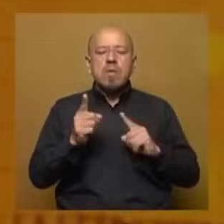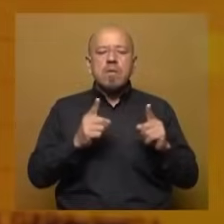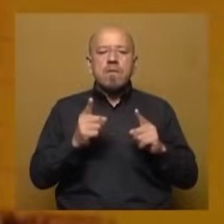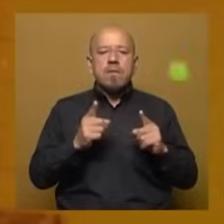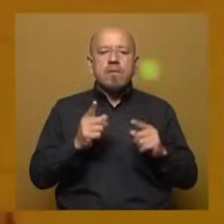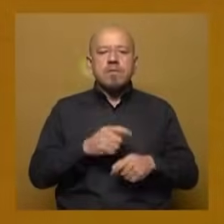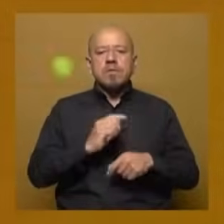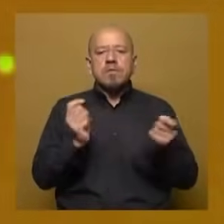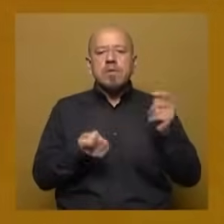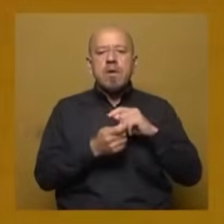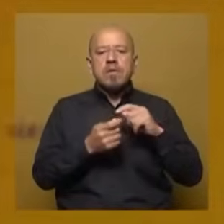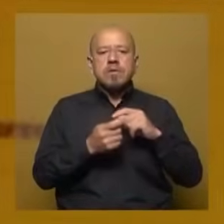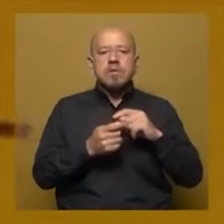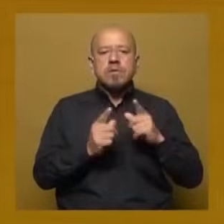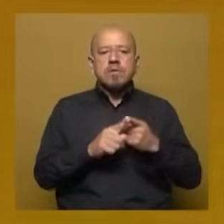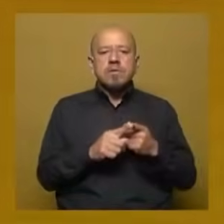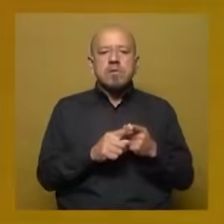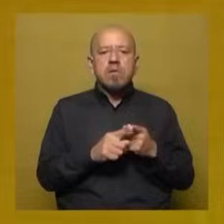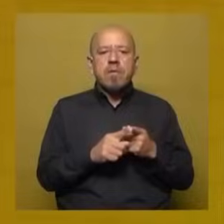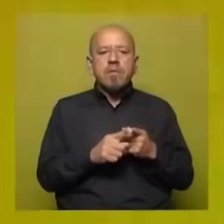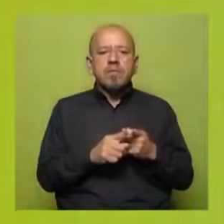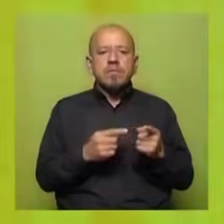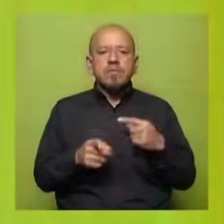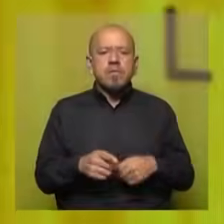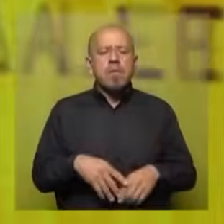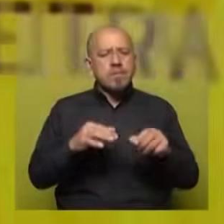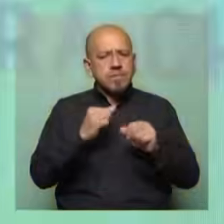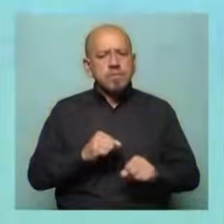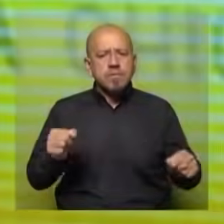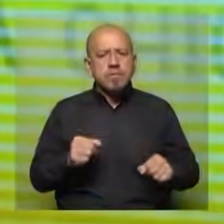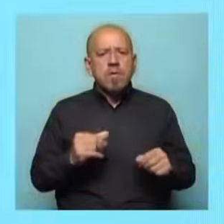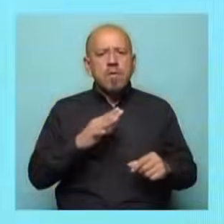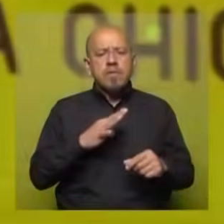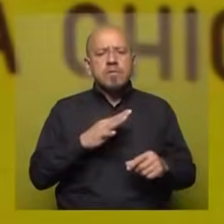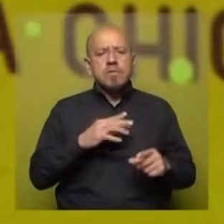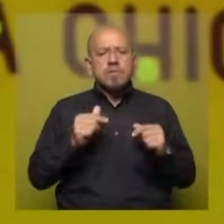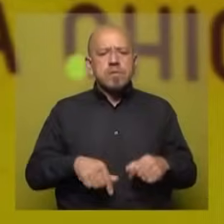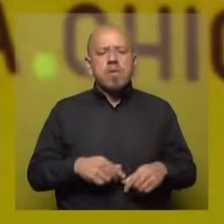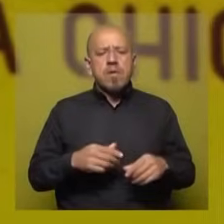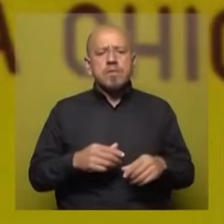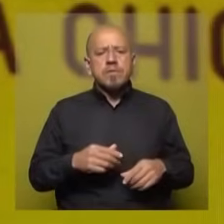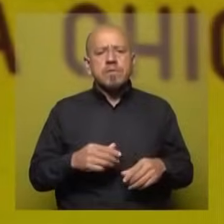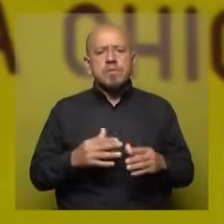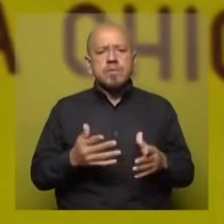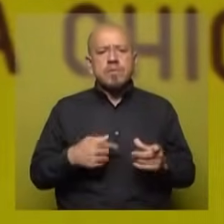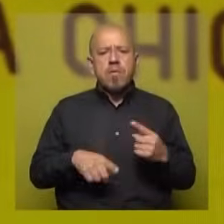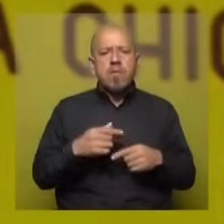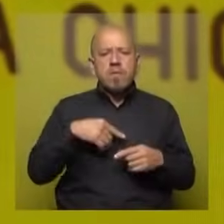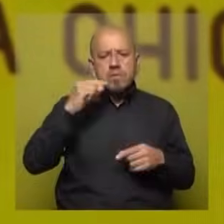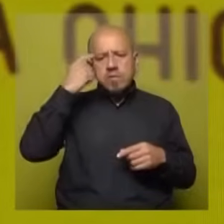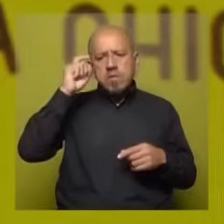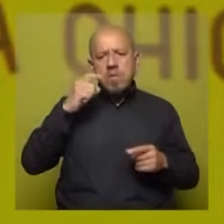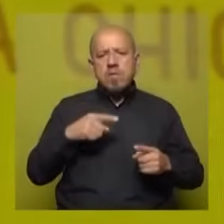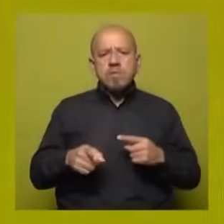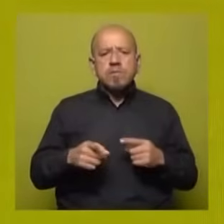ciertos cambios para el bien público. ¿Se puede todavía al día de hoy enamorar con esas ideas? ¿Pueden